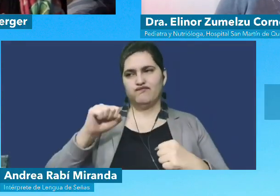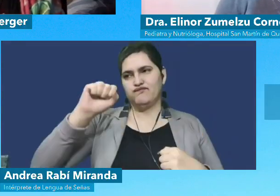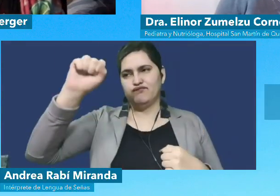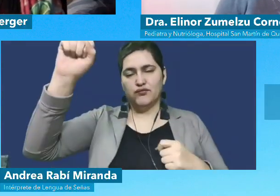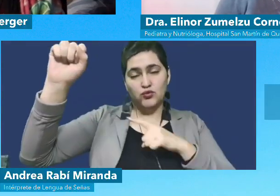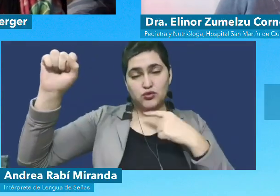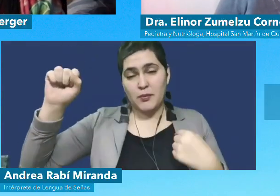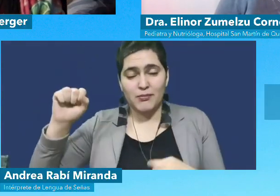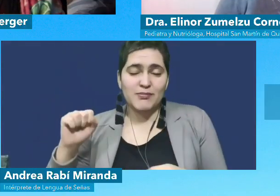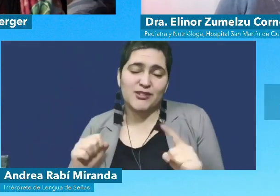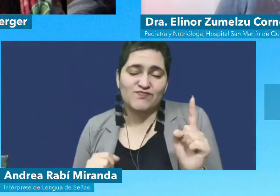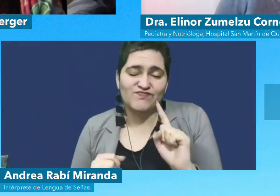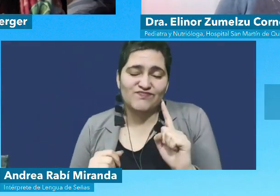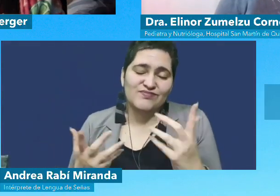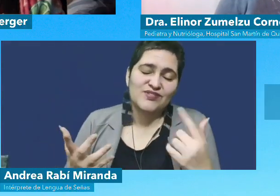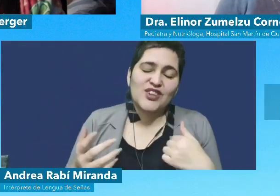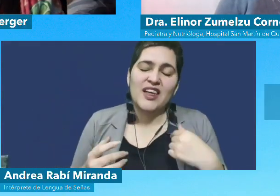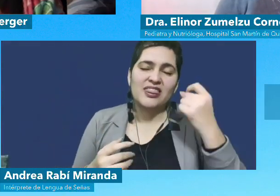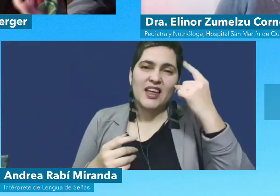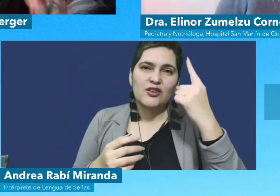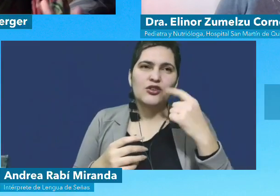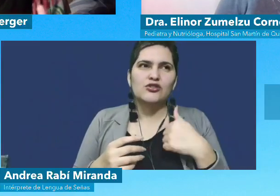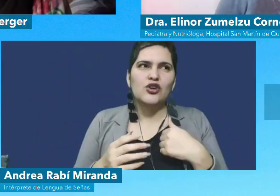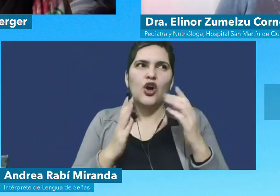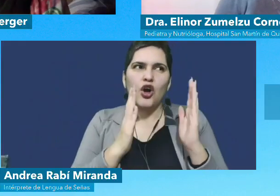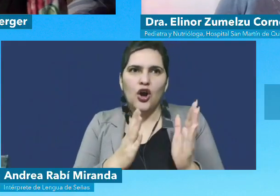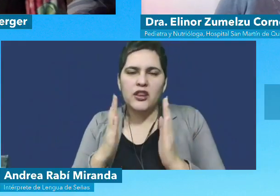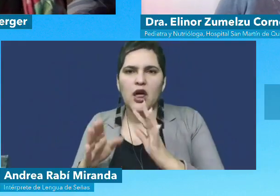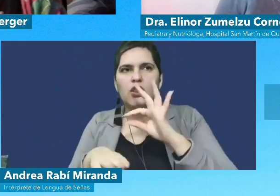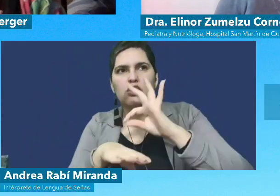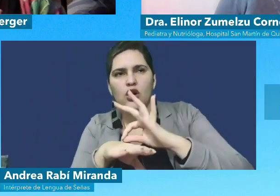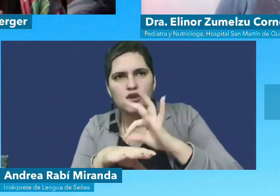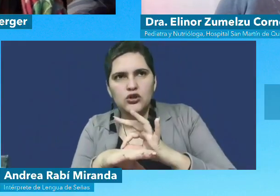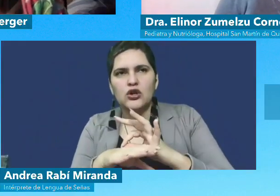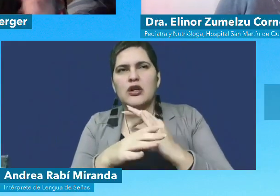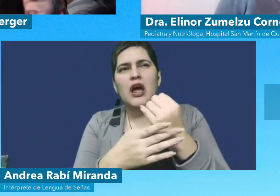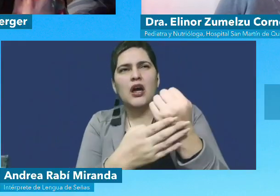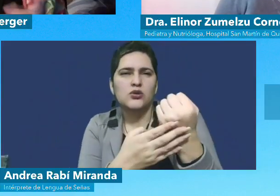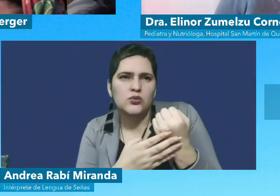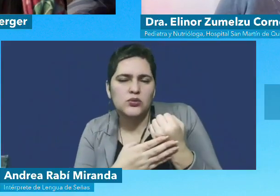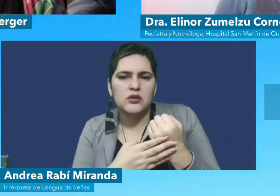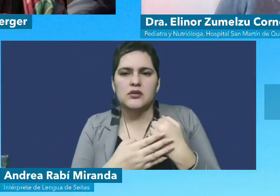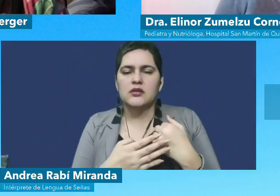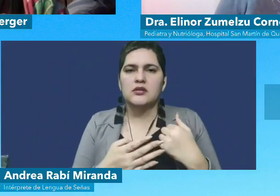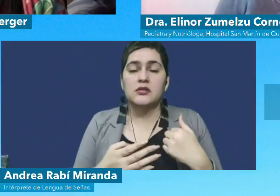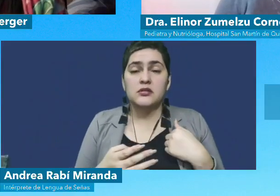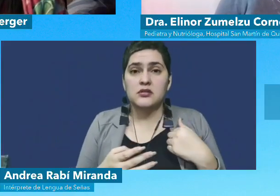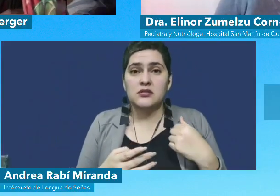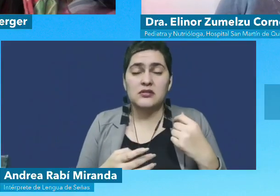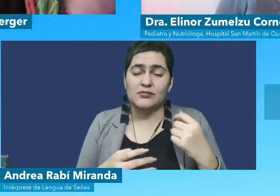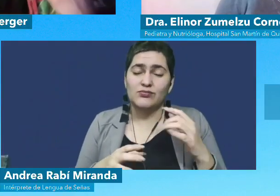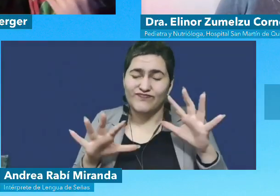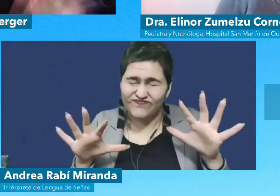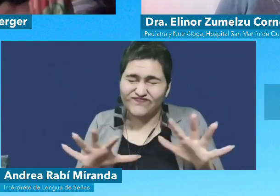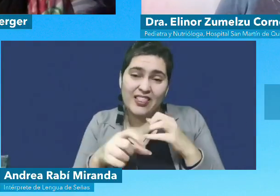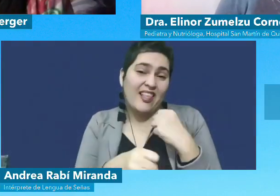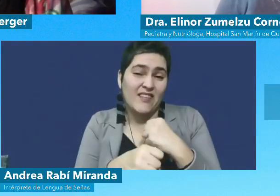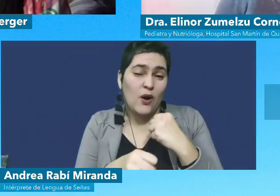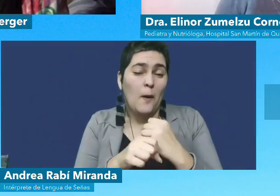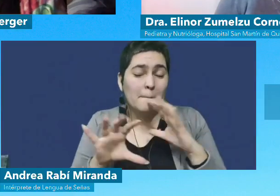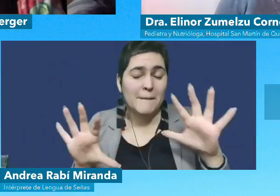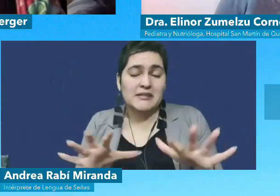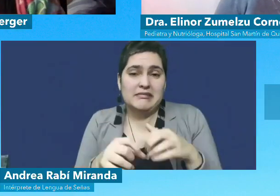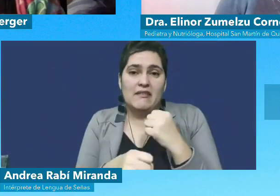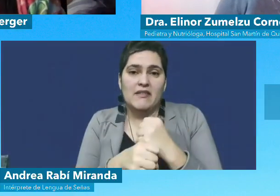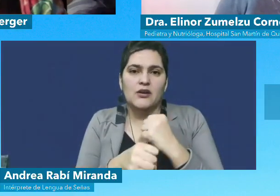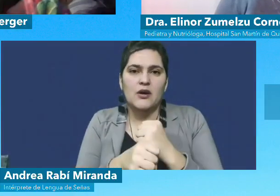de uno a médico, ordenarse en sueños, rutinas, etcétera. Se oye fácil, pero es mucho trabajo. Nos habla a las familias que tenemos